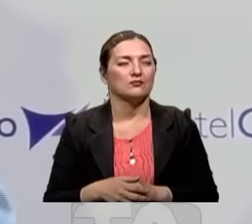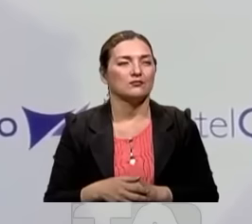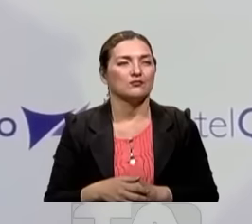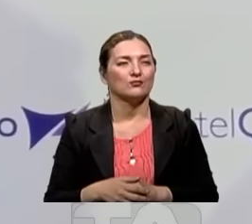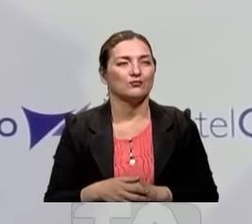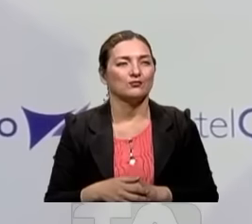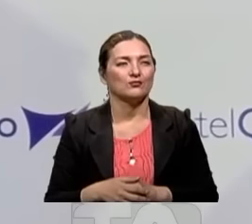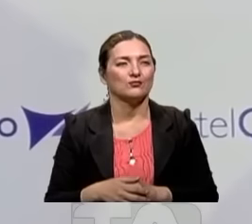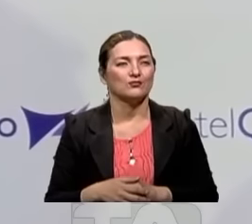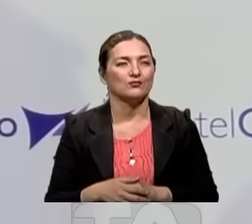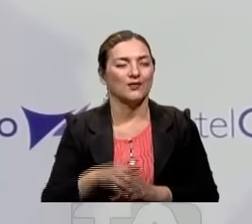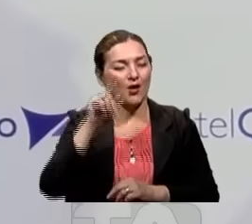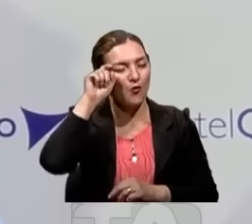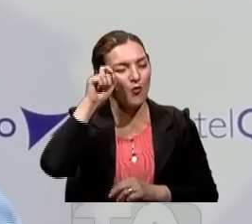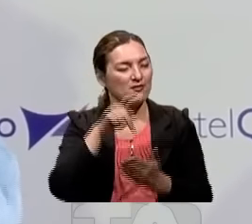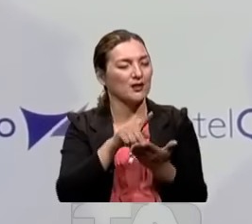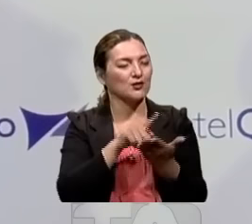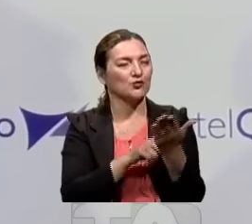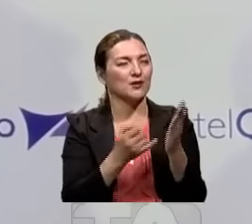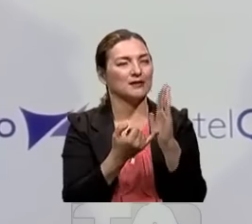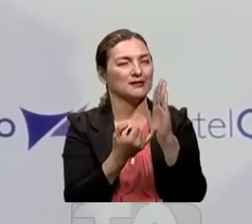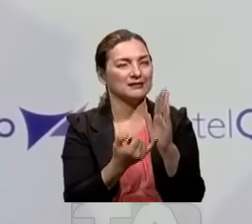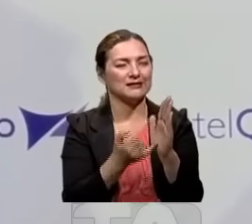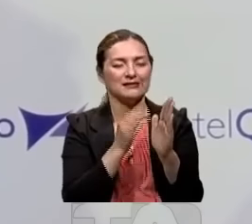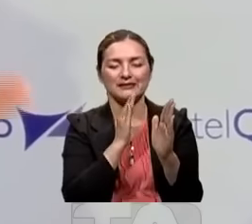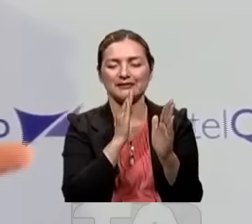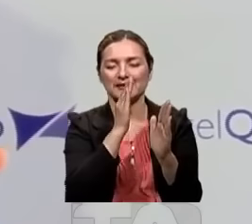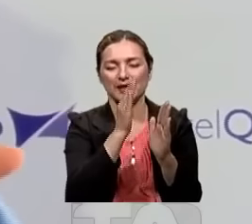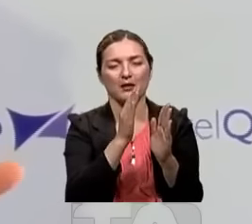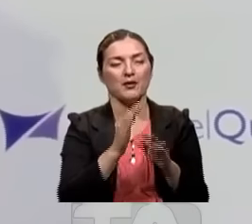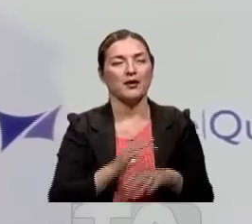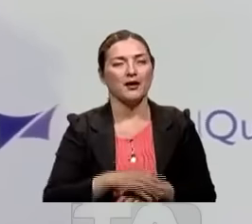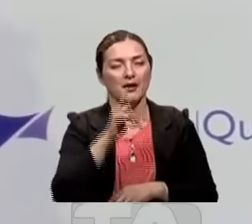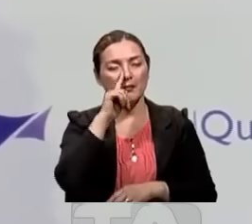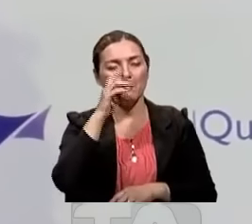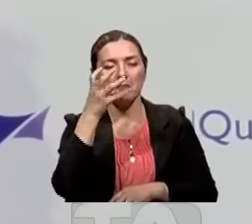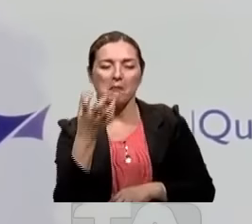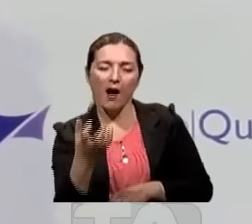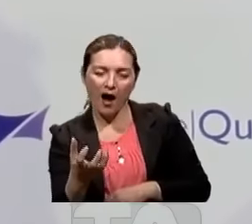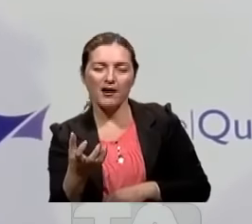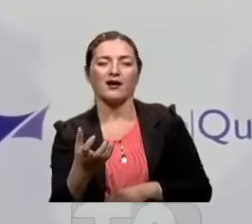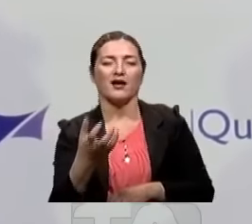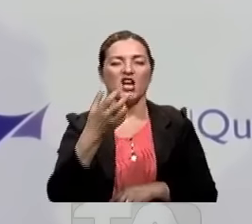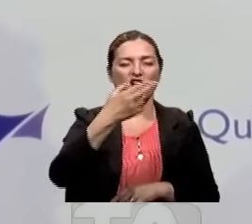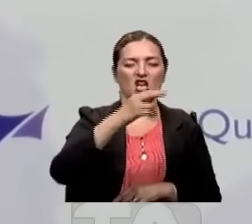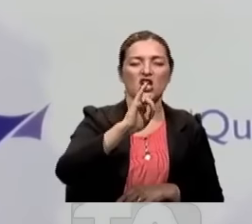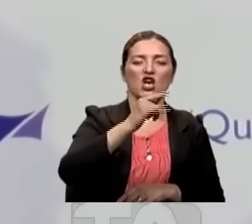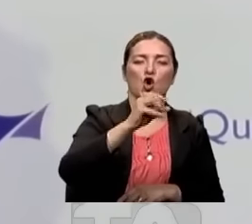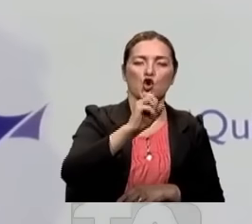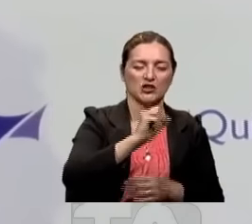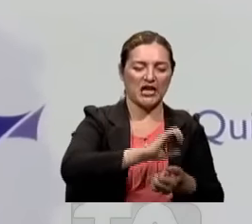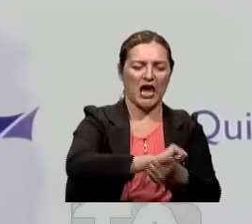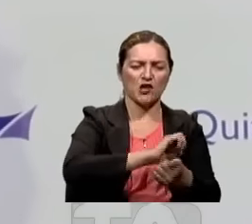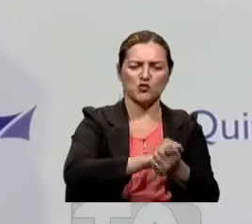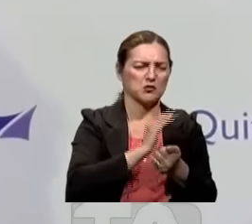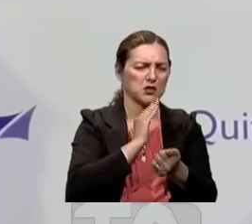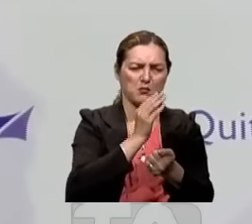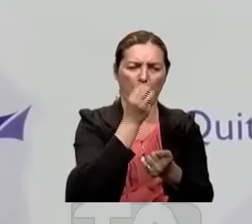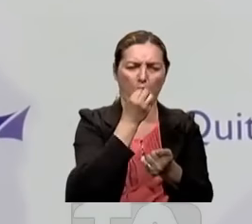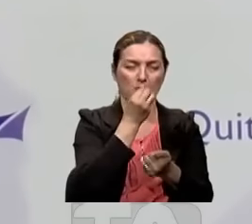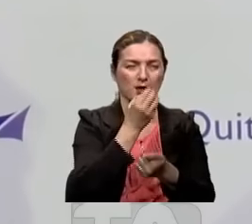Bueno, recuerden que tradicionalmente nosotros consumimos el pan con higos, con queso, ¿sí? Es algo muy típico de aquí. Y